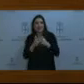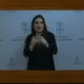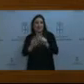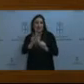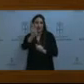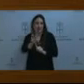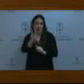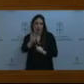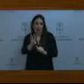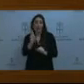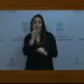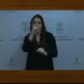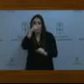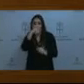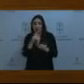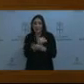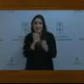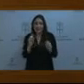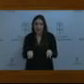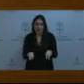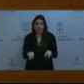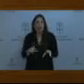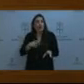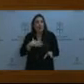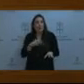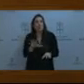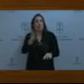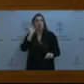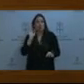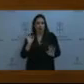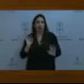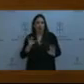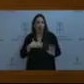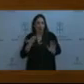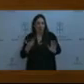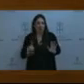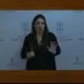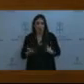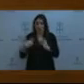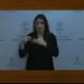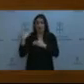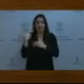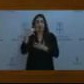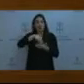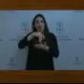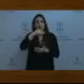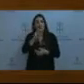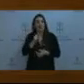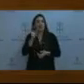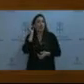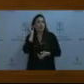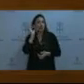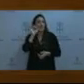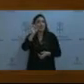de lucro. Habría que abrir esa posibilidad, habría que estudiar esa posibilidad. El otro día también, en la comparecencia de la directora del